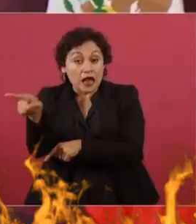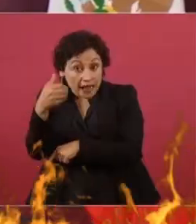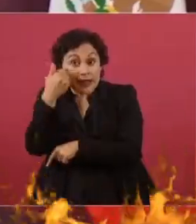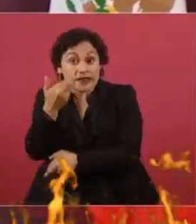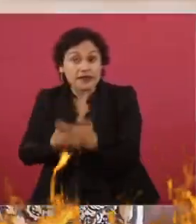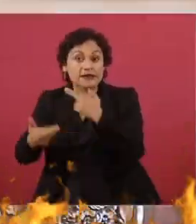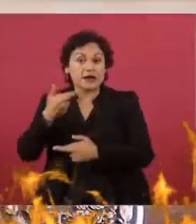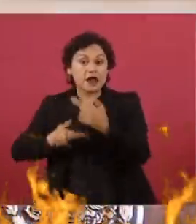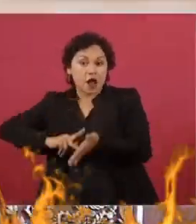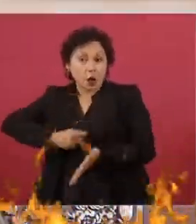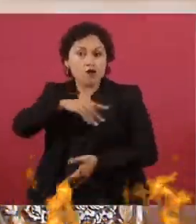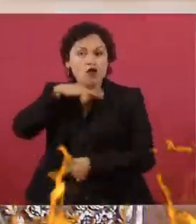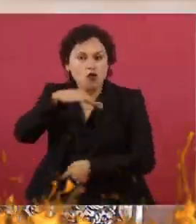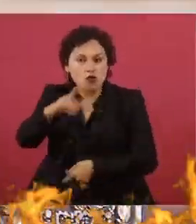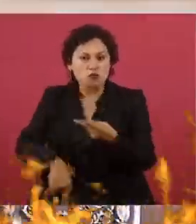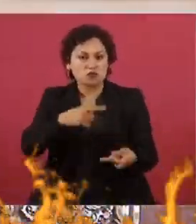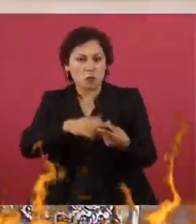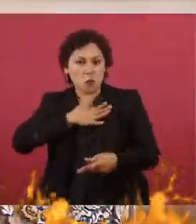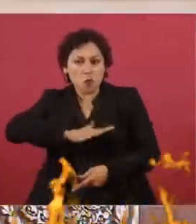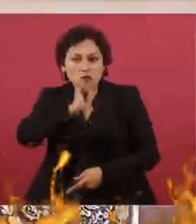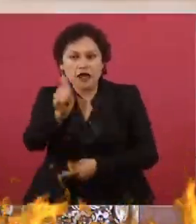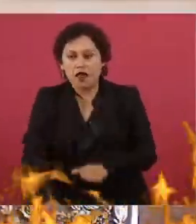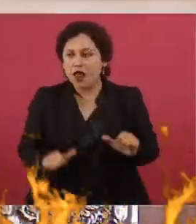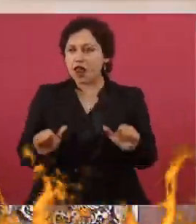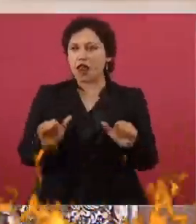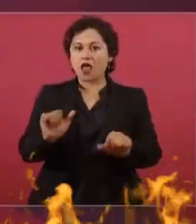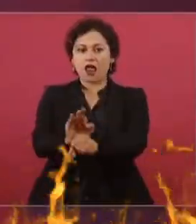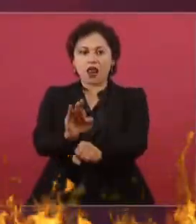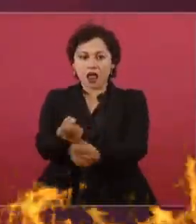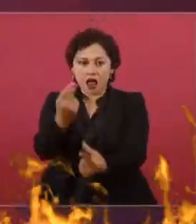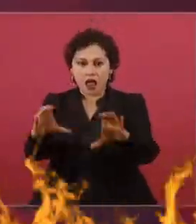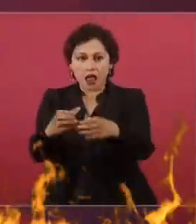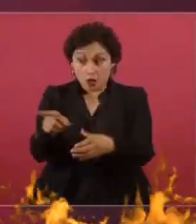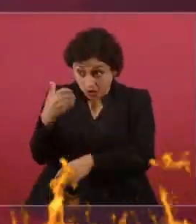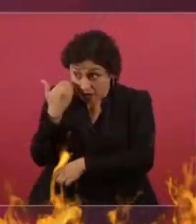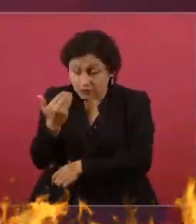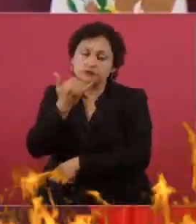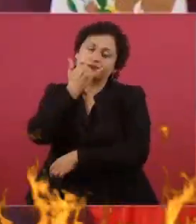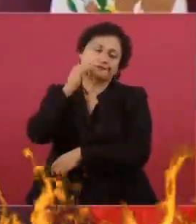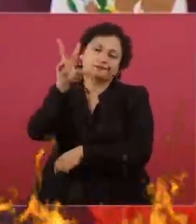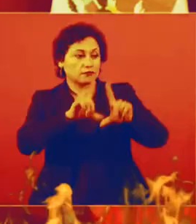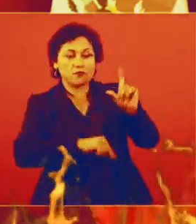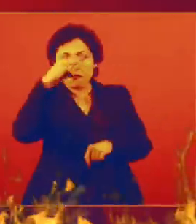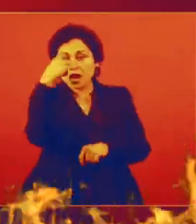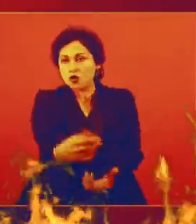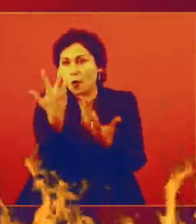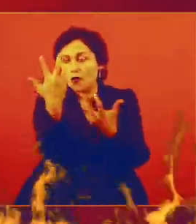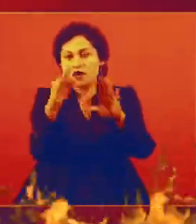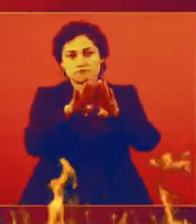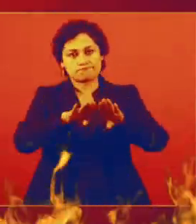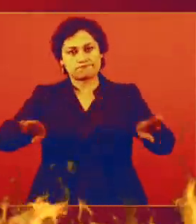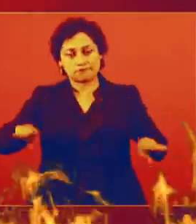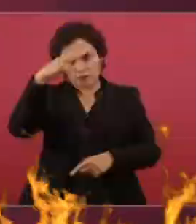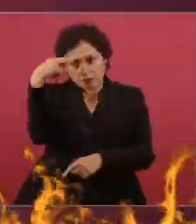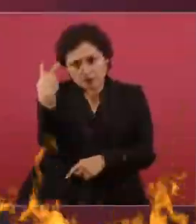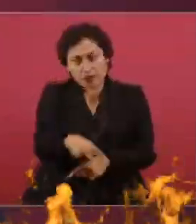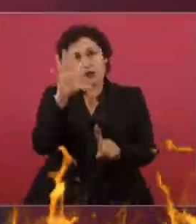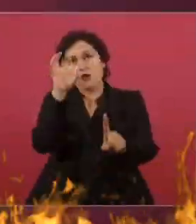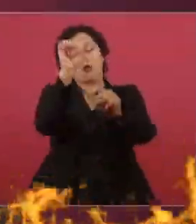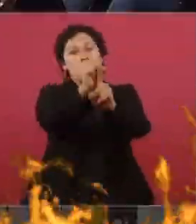de corrupción y de injusticias y de privilegios no no tenemos justicia y es mi obligación como